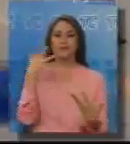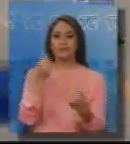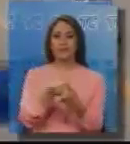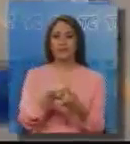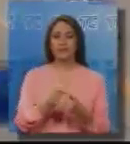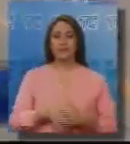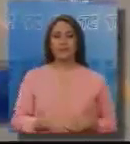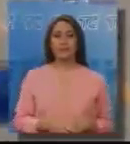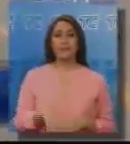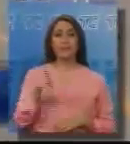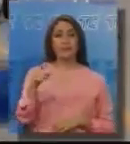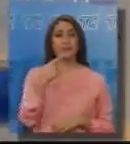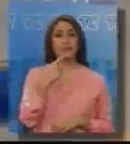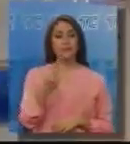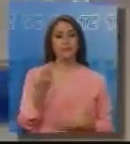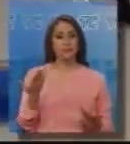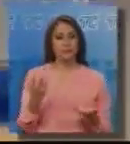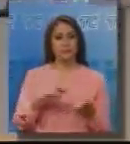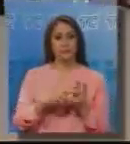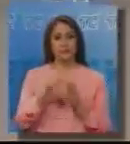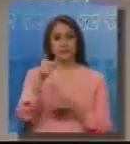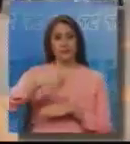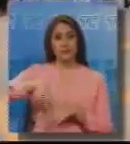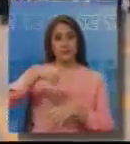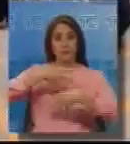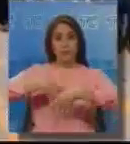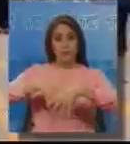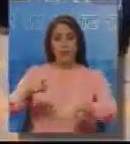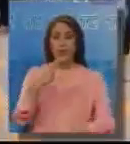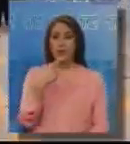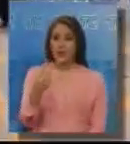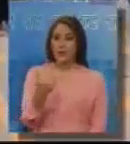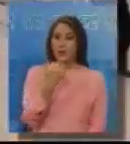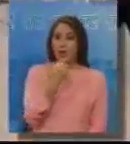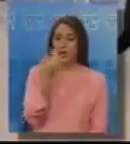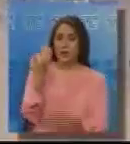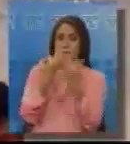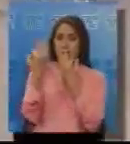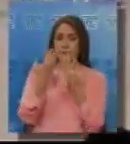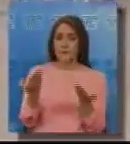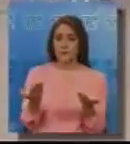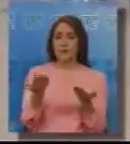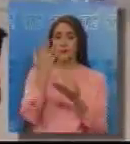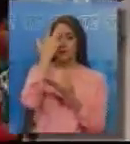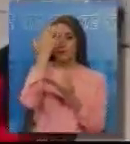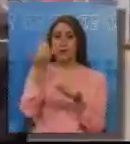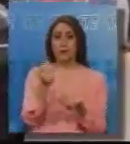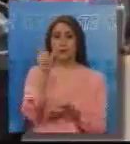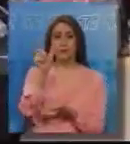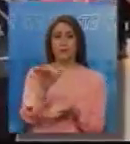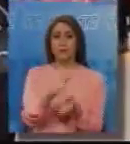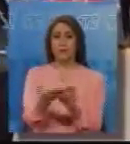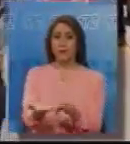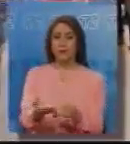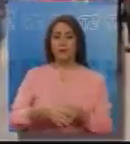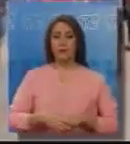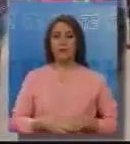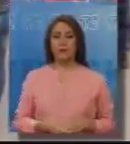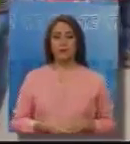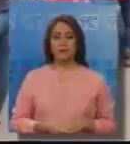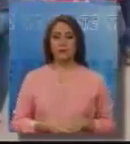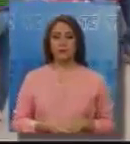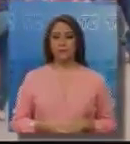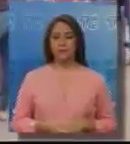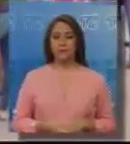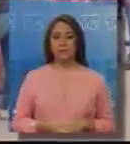accidente. Ellos esperaban que los dirigentes de la marcha se pronuncien y les den una explicación por la pérdida de su ser querido.